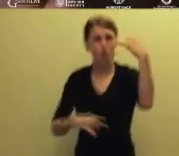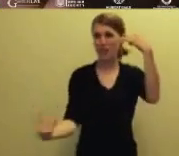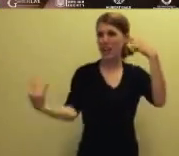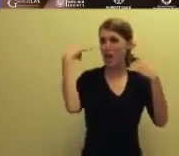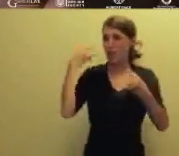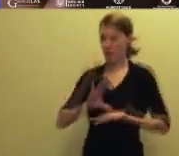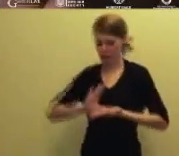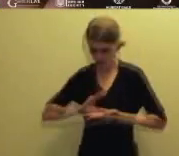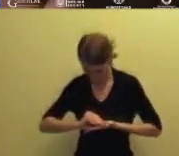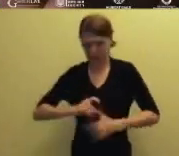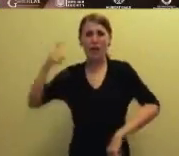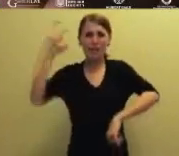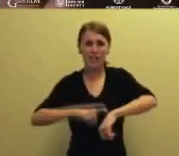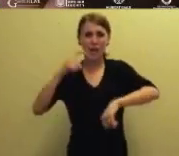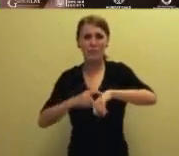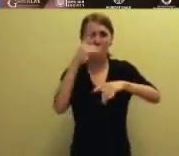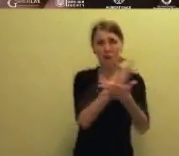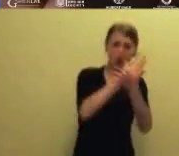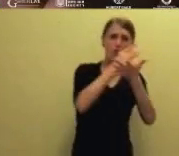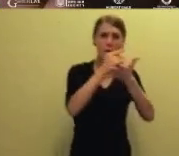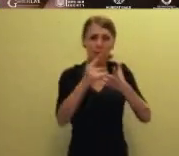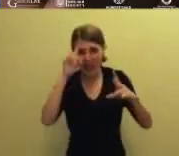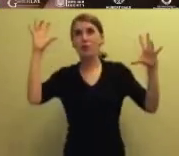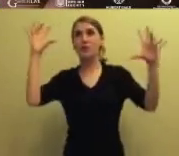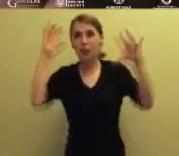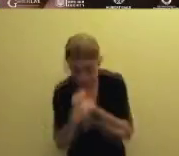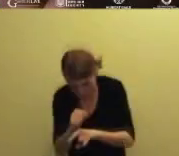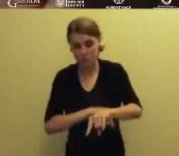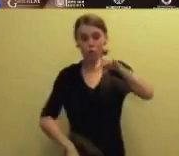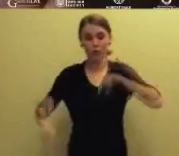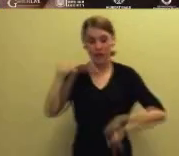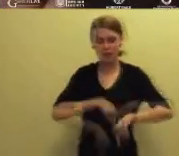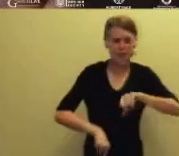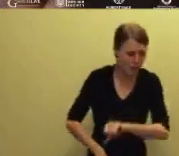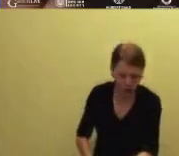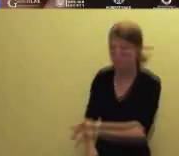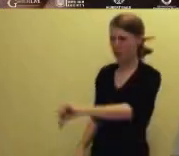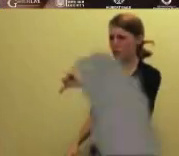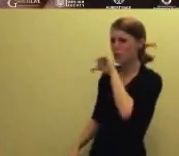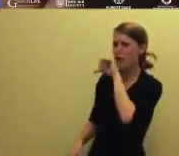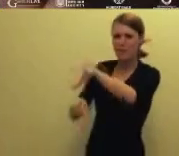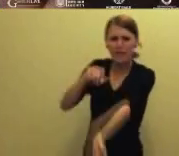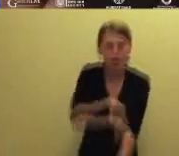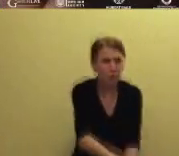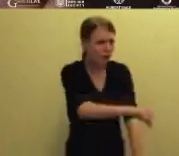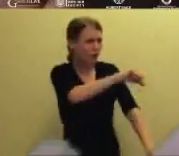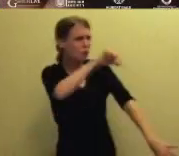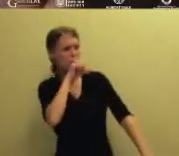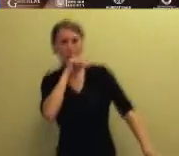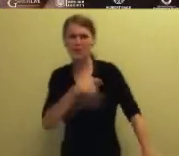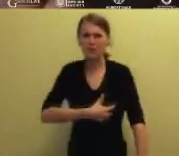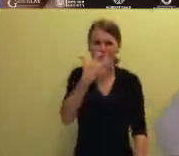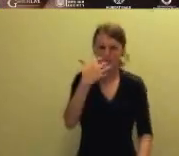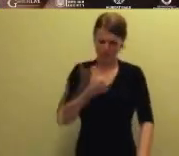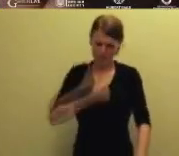en serio en serio hacen falta dos horas de duración para una película que te cuenta esto yo personalmente creo que no que la película podría durar